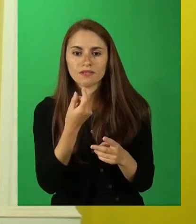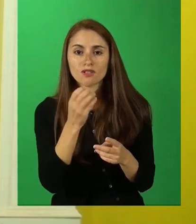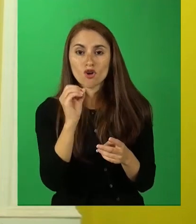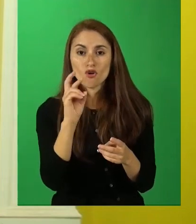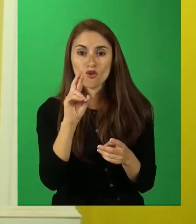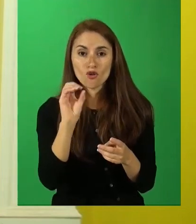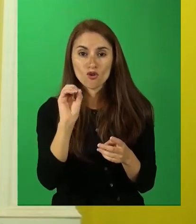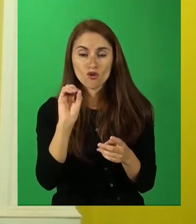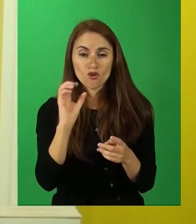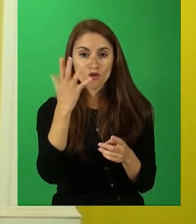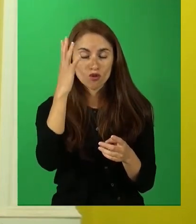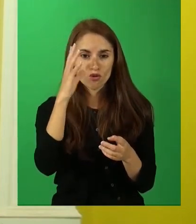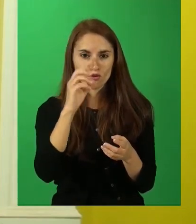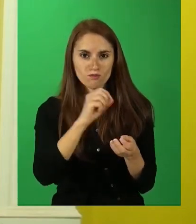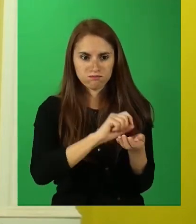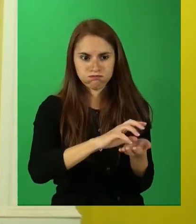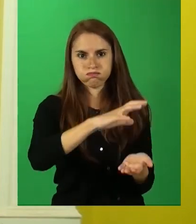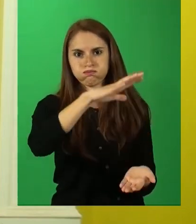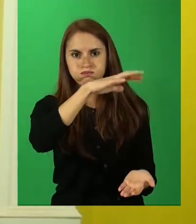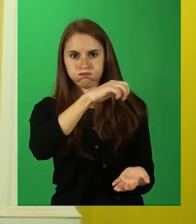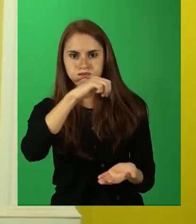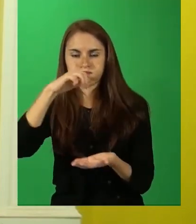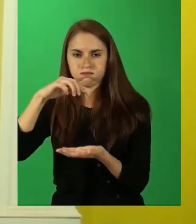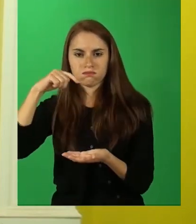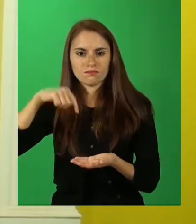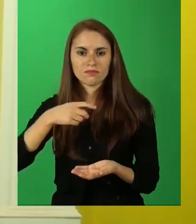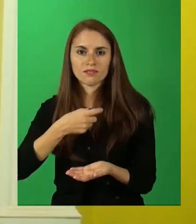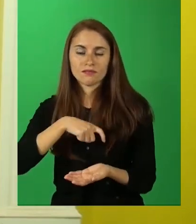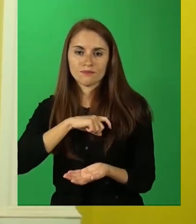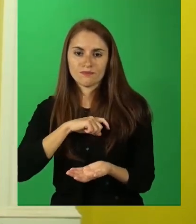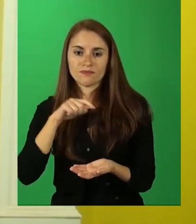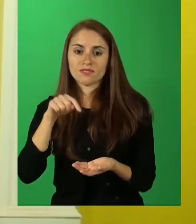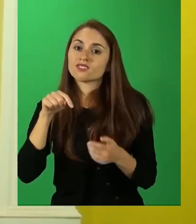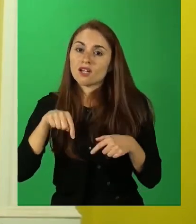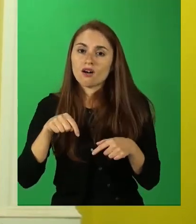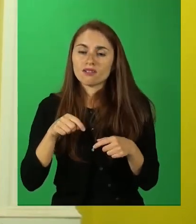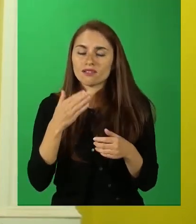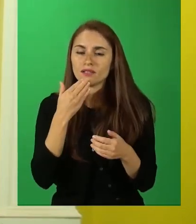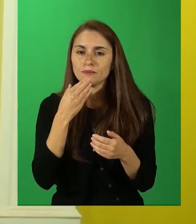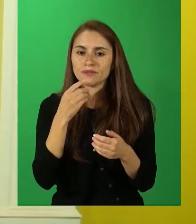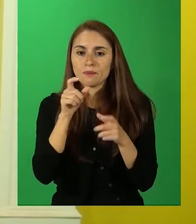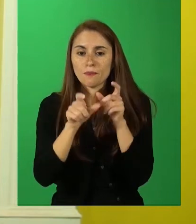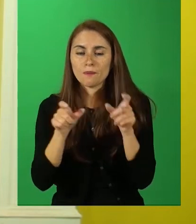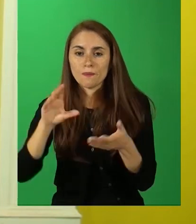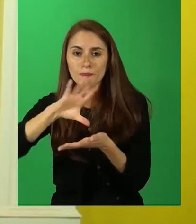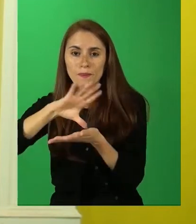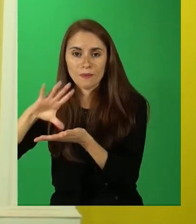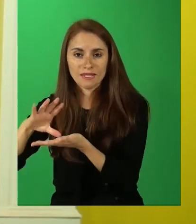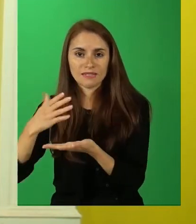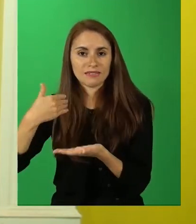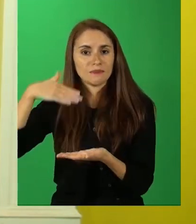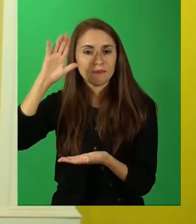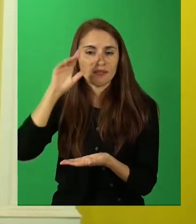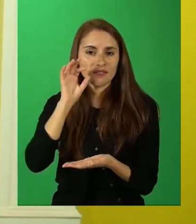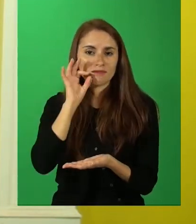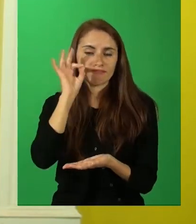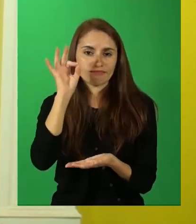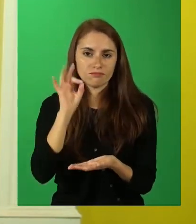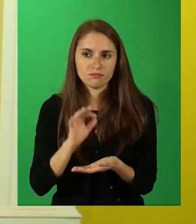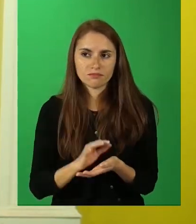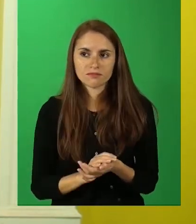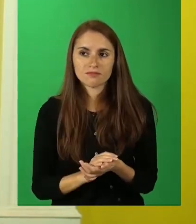para Europa, que permite que hasta el día de hoy esos países sean más ricos que el resto del mundo. Y para nosotros